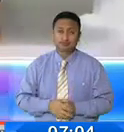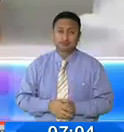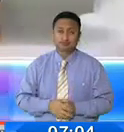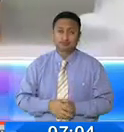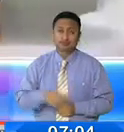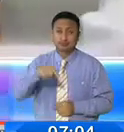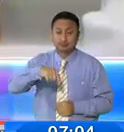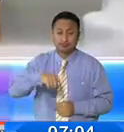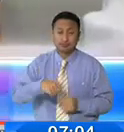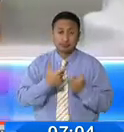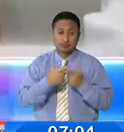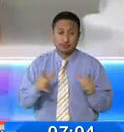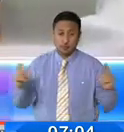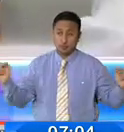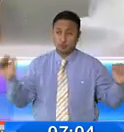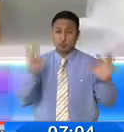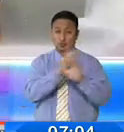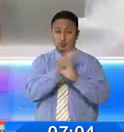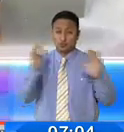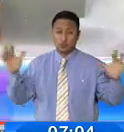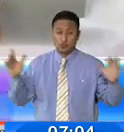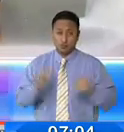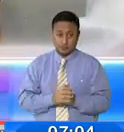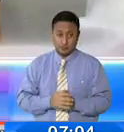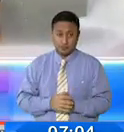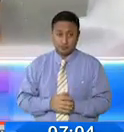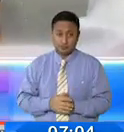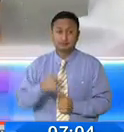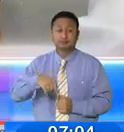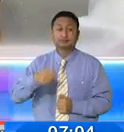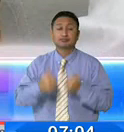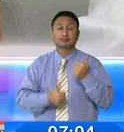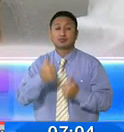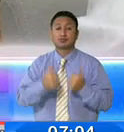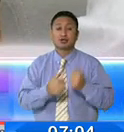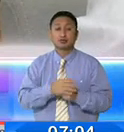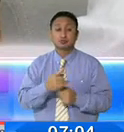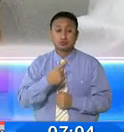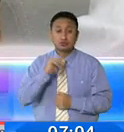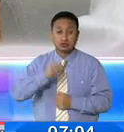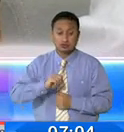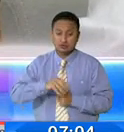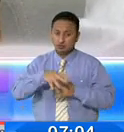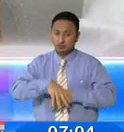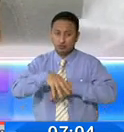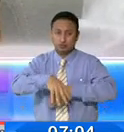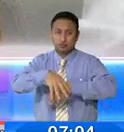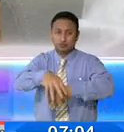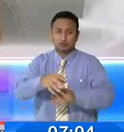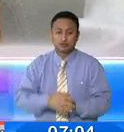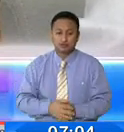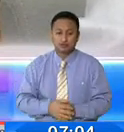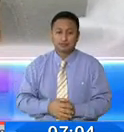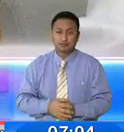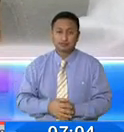libre de aire, el que los candidatos estén en movimiento, de que no